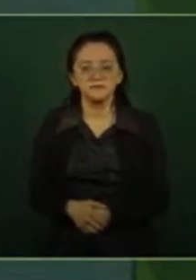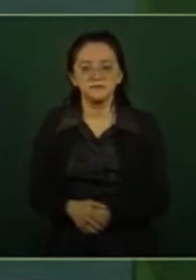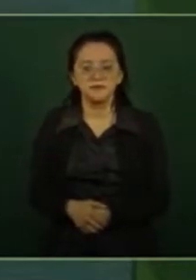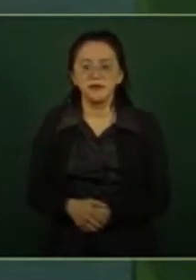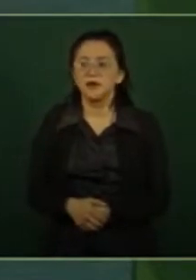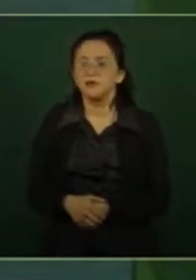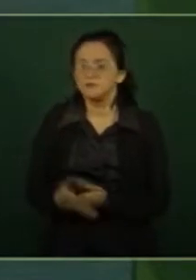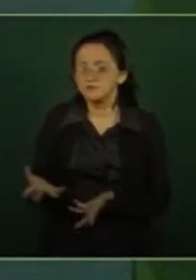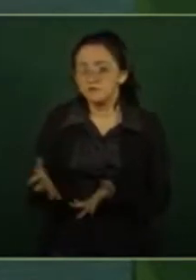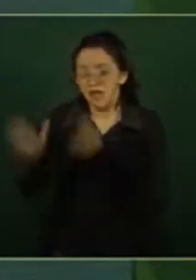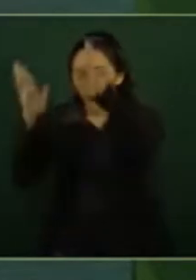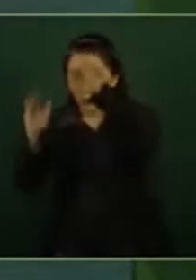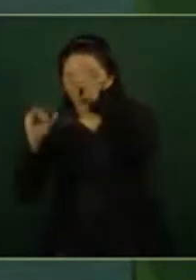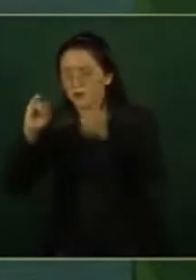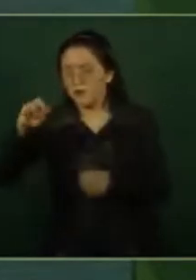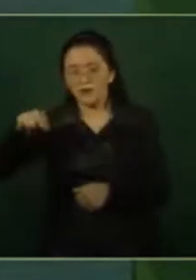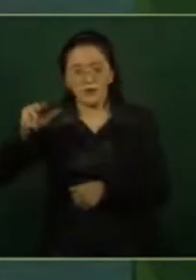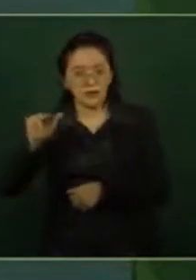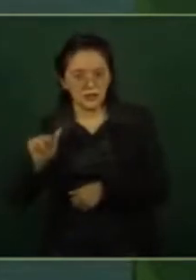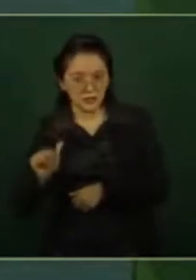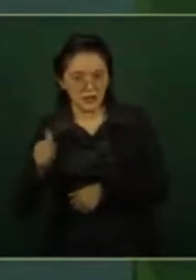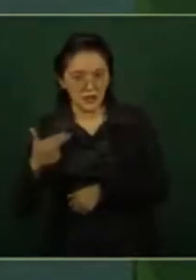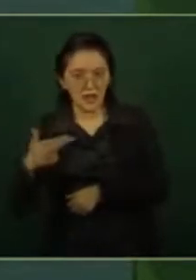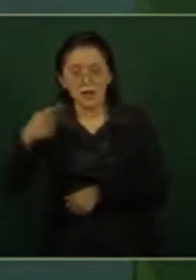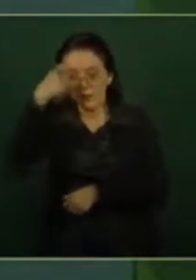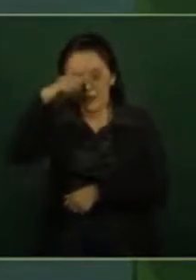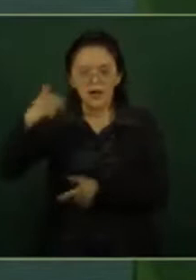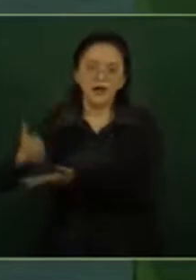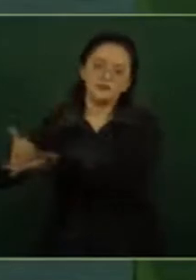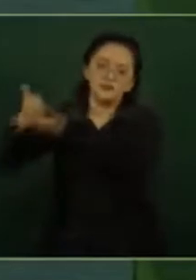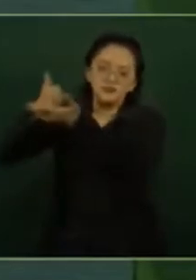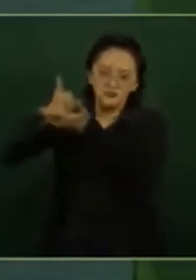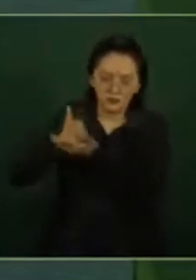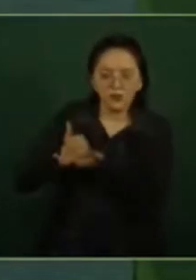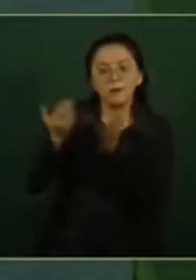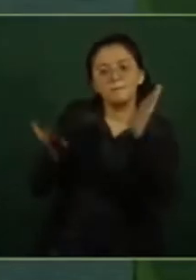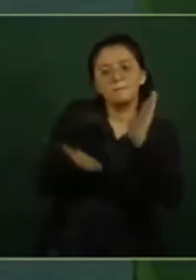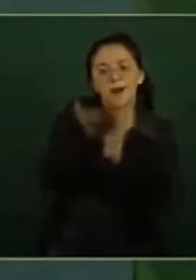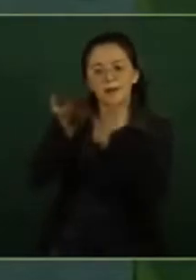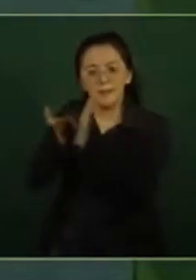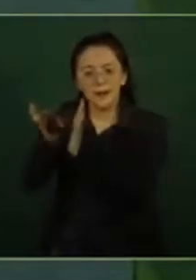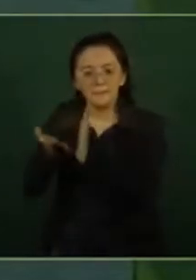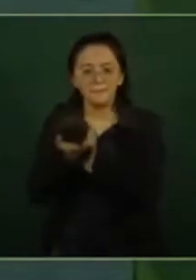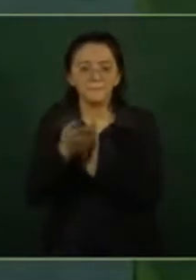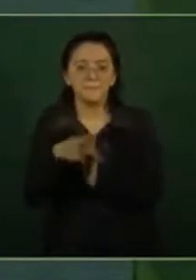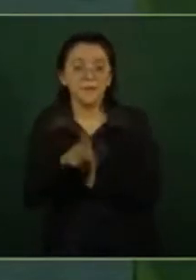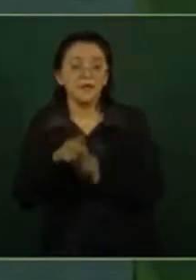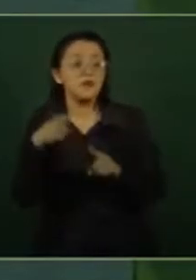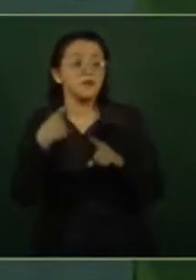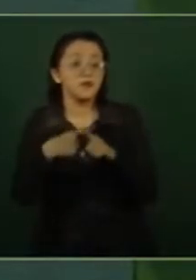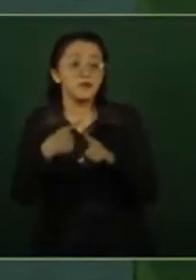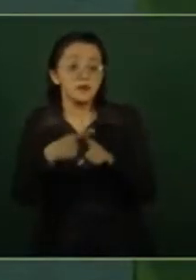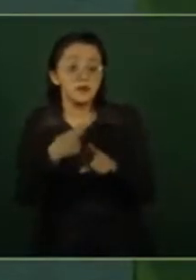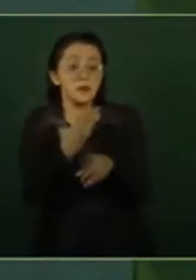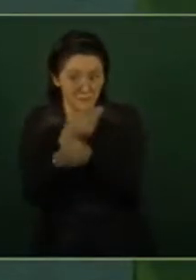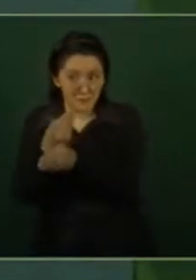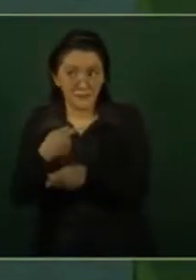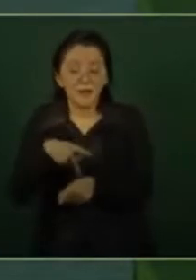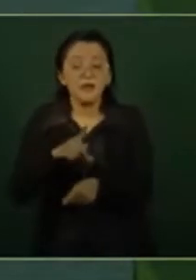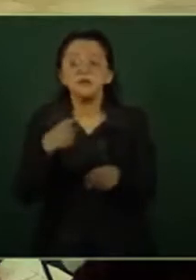el INAH para que ellos ayuden en toda la reconstrucción, pero la Secretaría de Marina se va a hacer